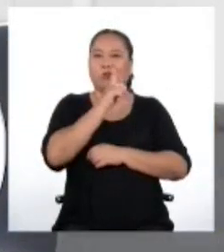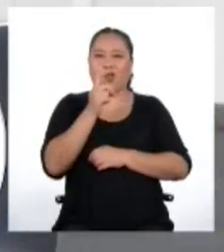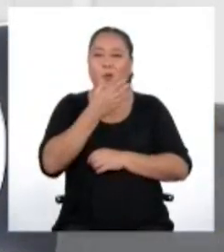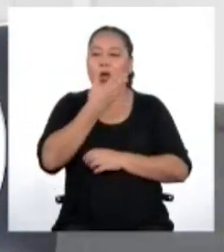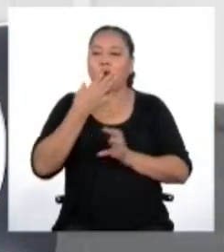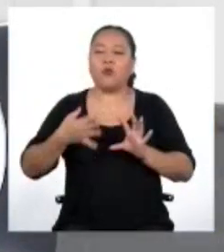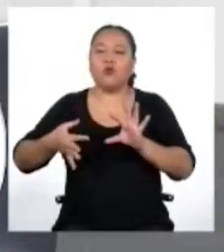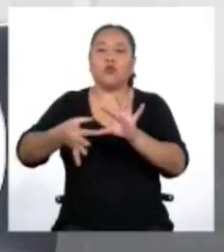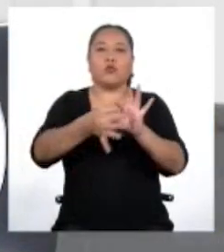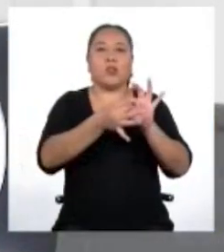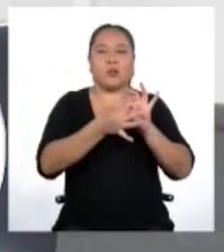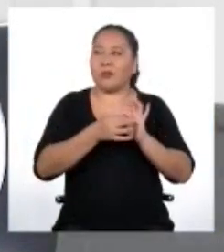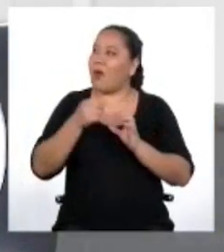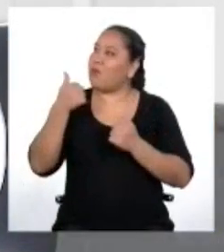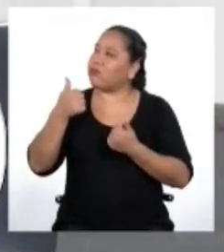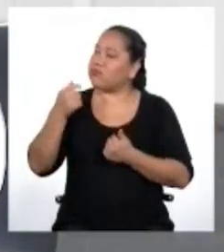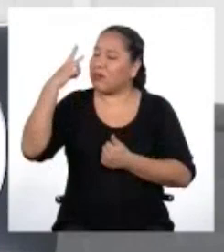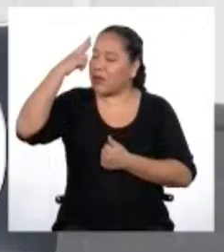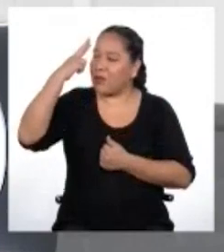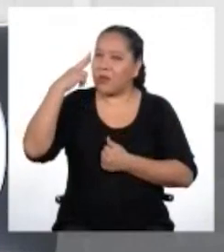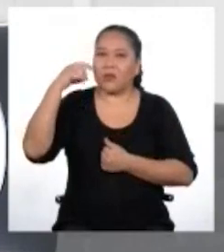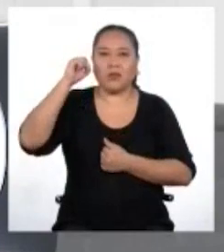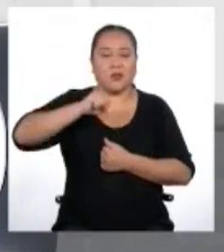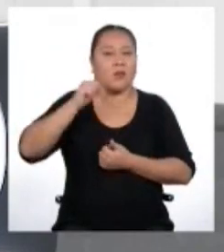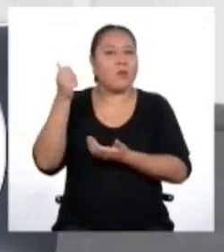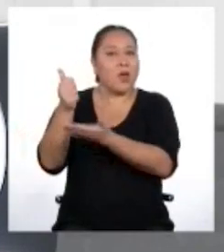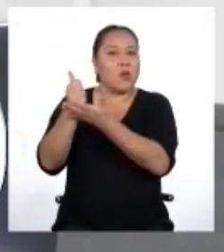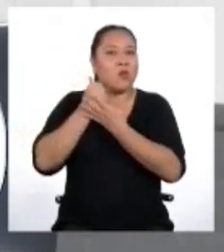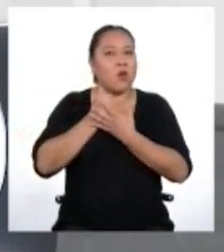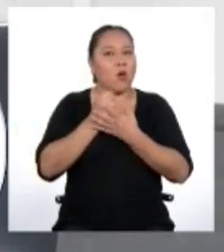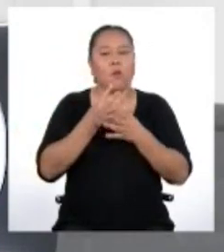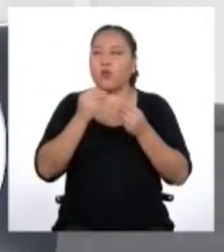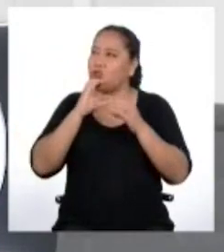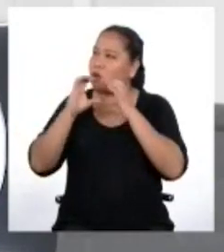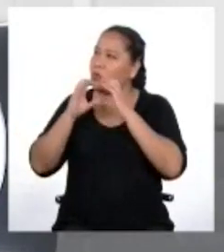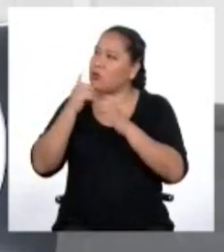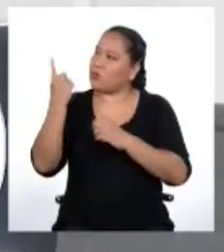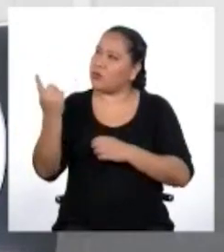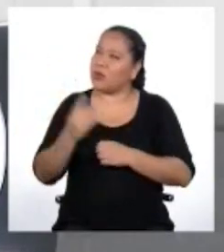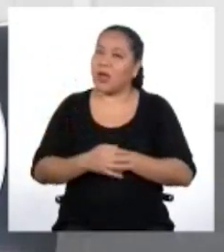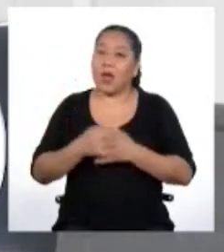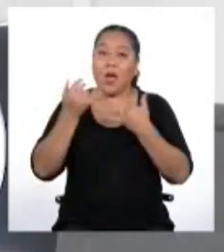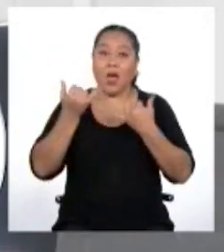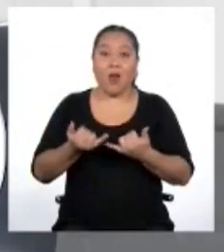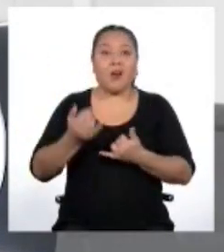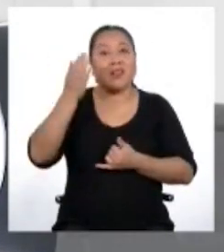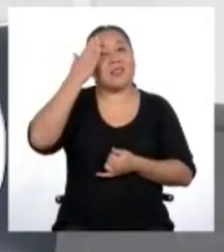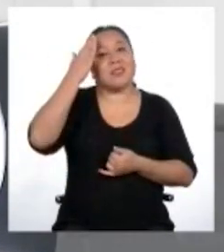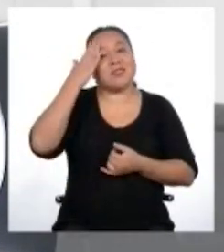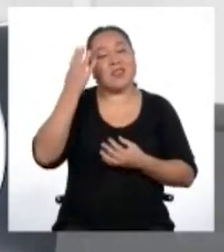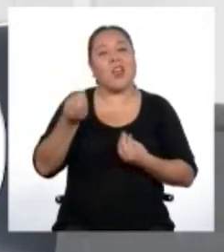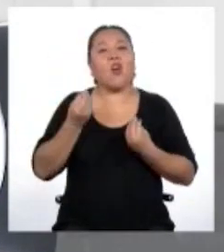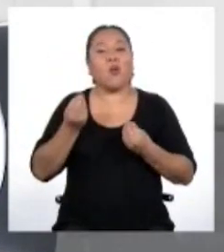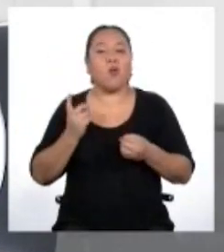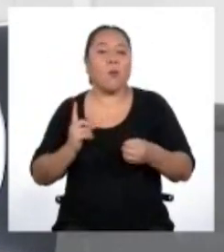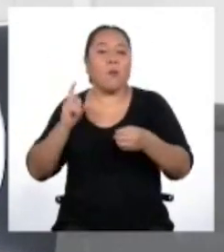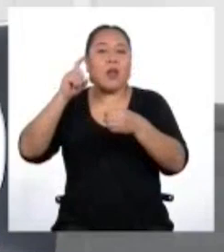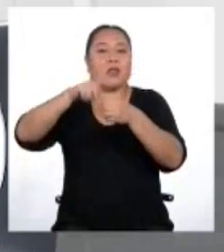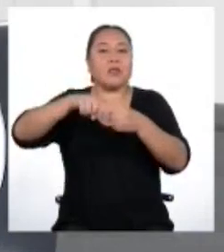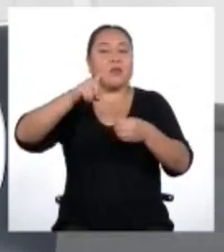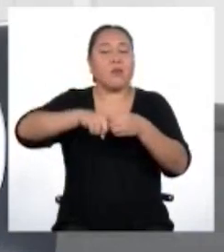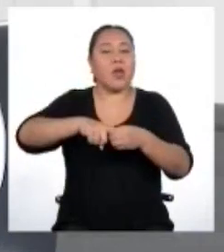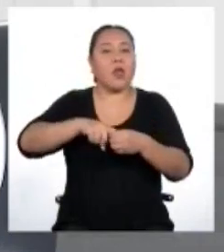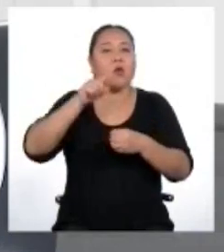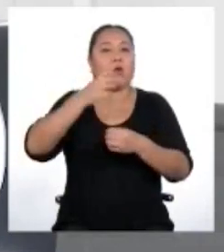reflexión, profesor! Definitivamente me ayudó mucho conversar con usted. Ahora sé todo lo que implica formar parte de un